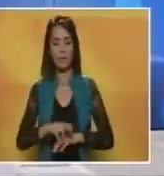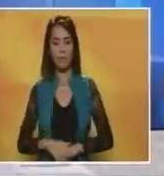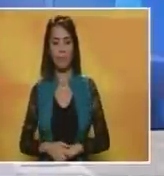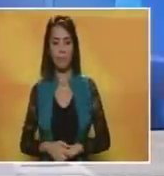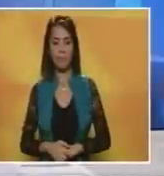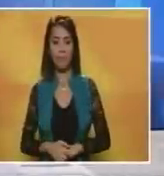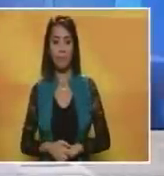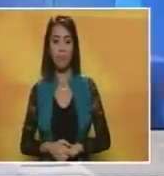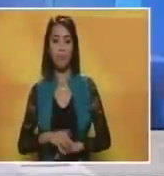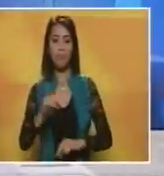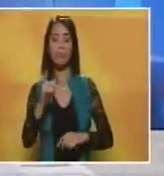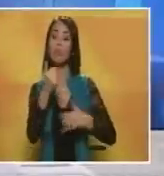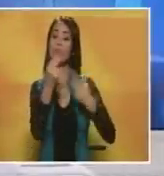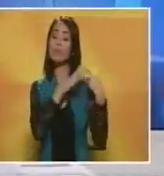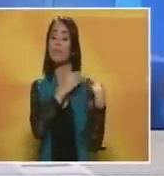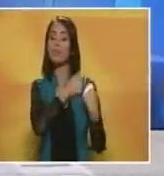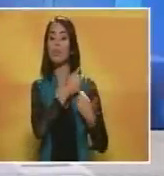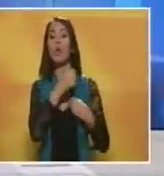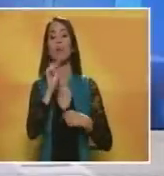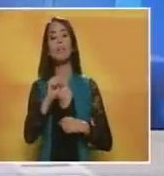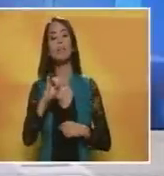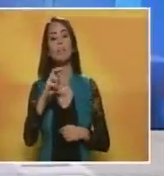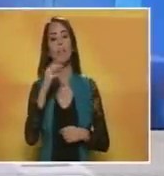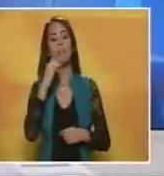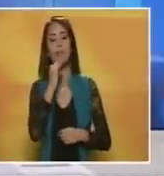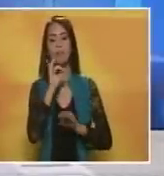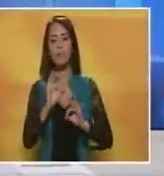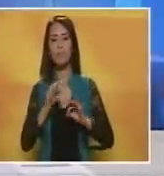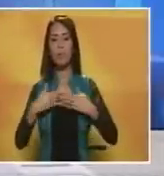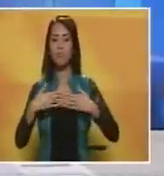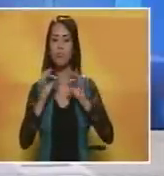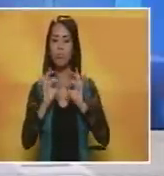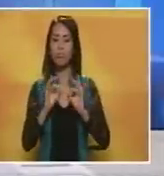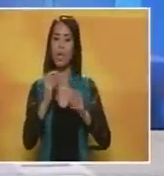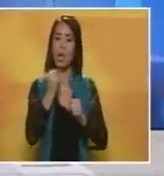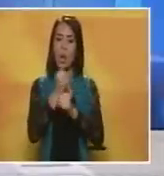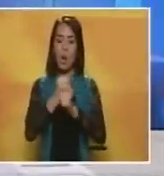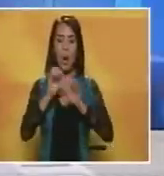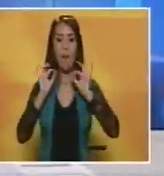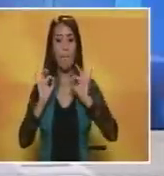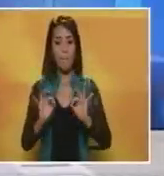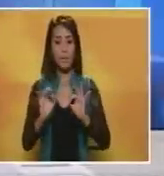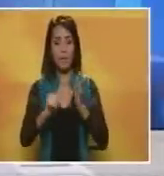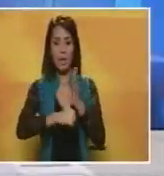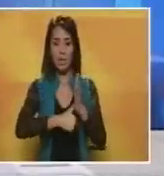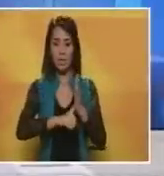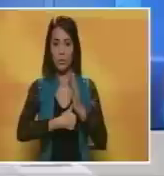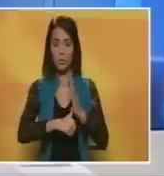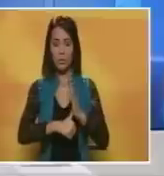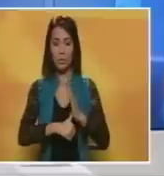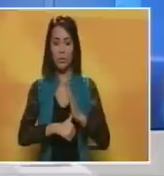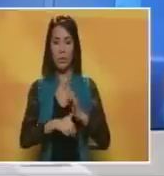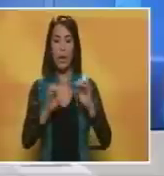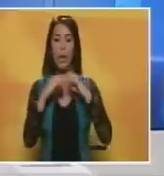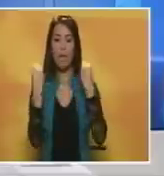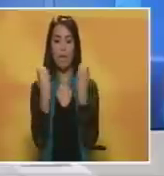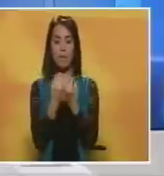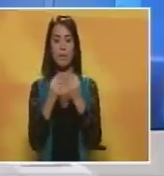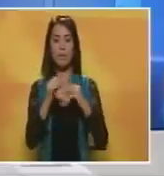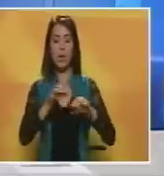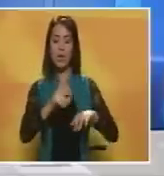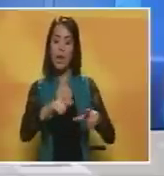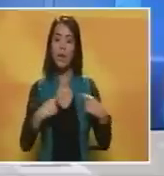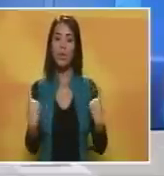el director general del saime juan carlos dugarte informó que sus despachos realiza operativos especiales de cedulación en las oficinas regionales y